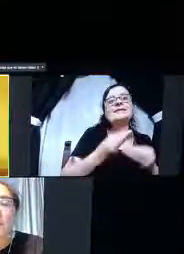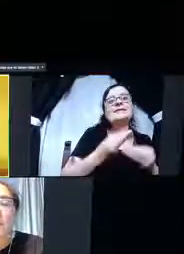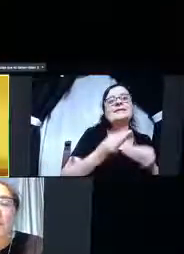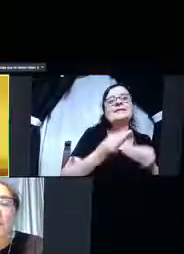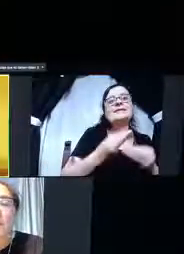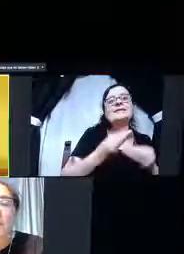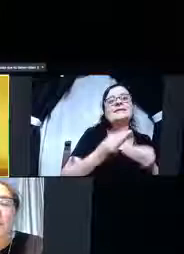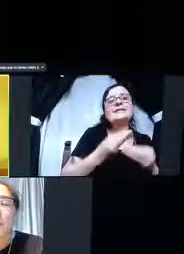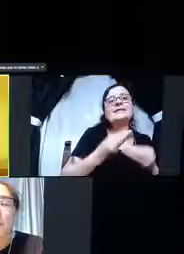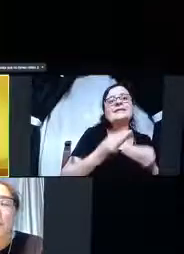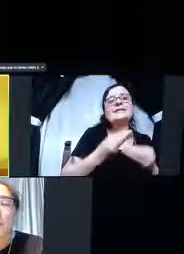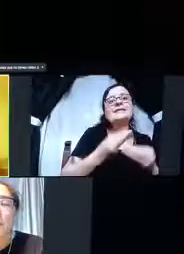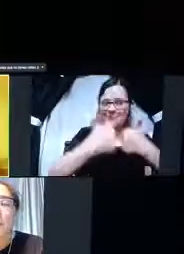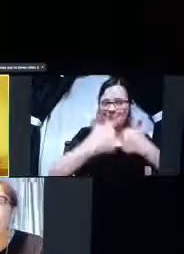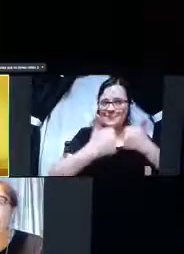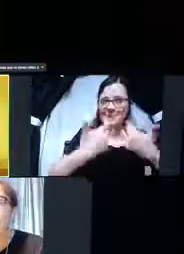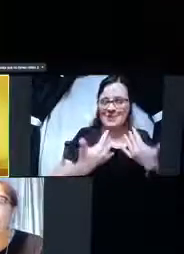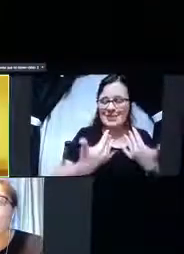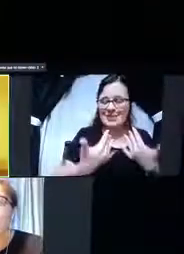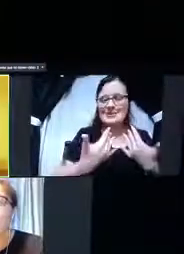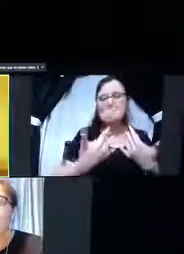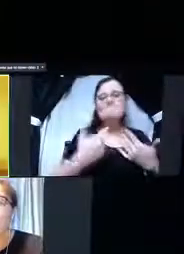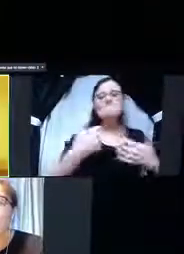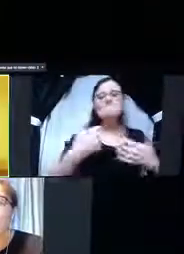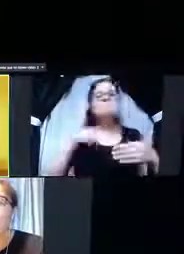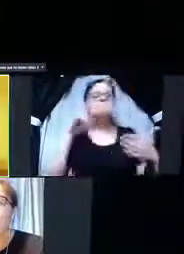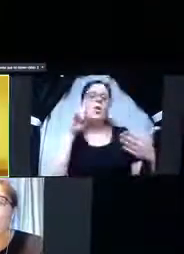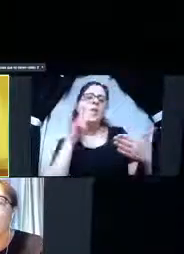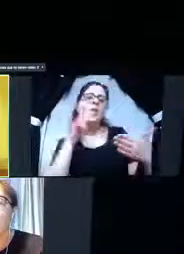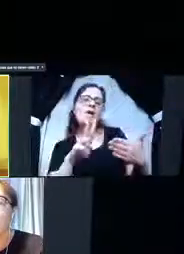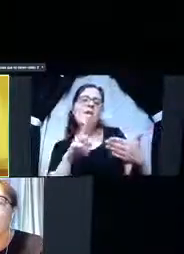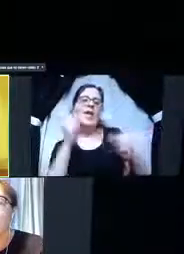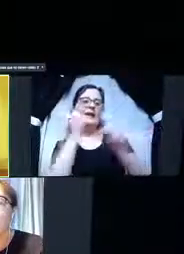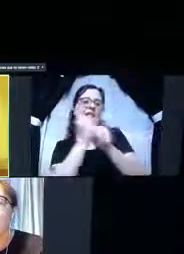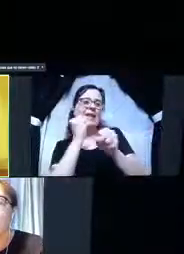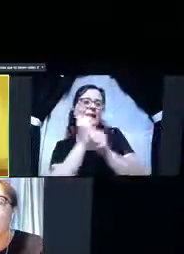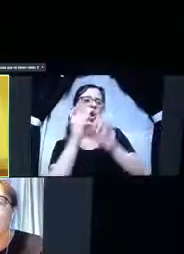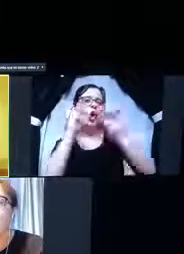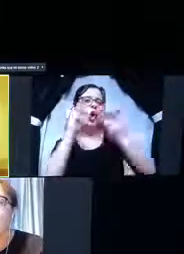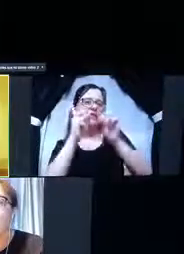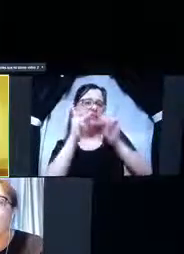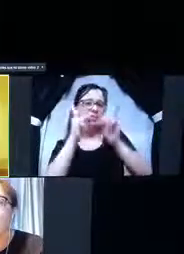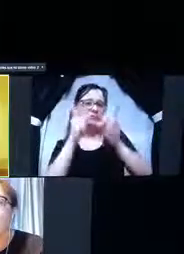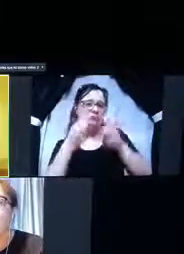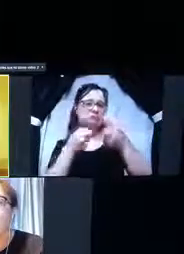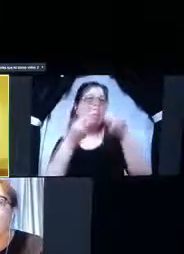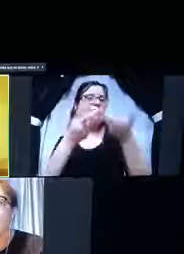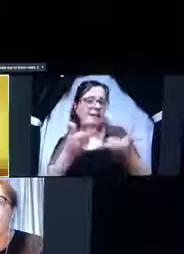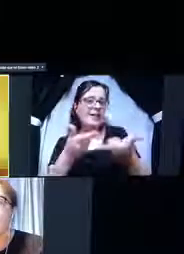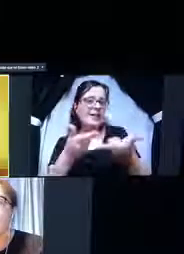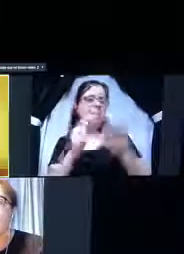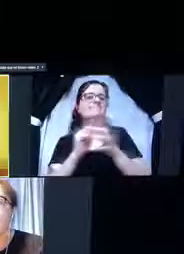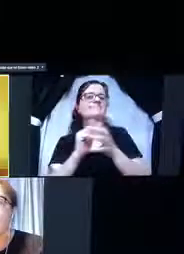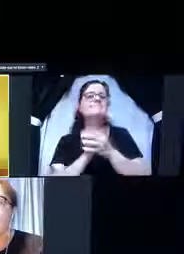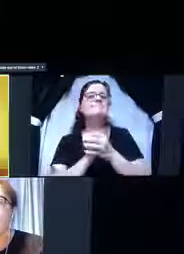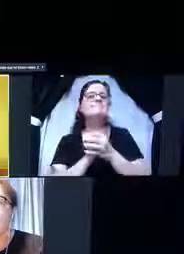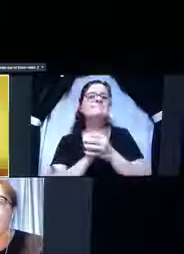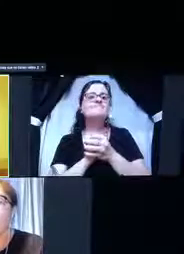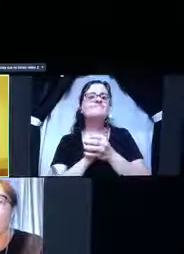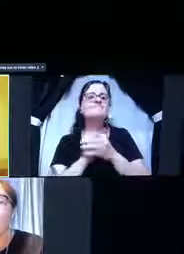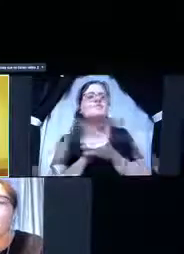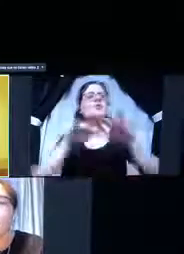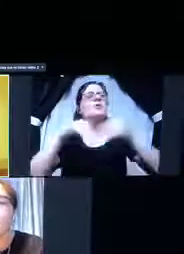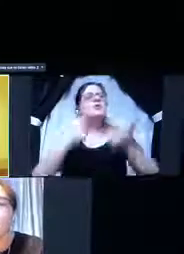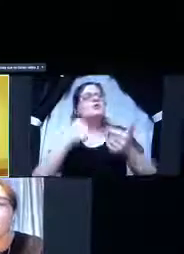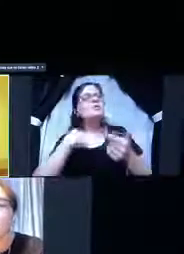más. Yo a veces observo los trabajos que mandan los profesores y me pongo